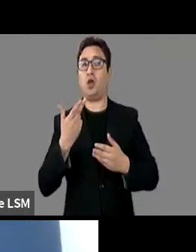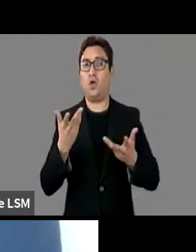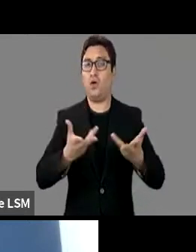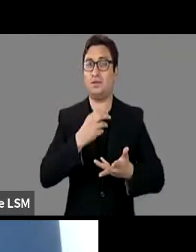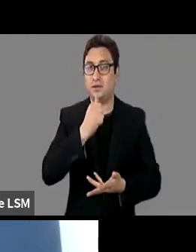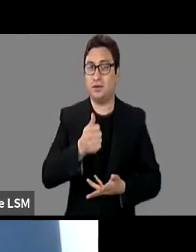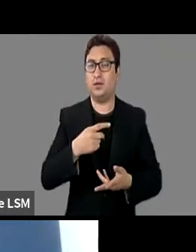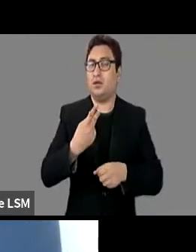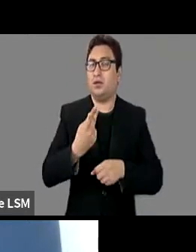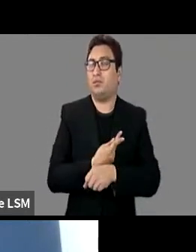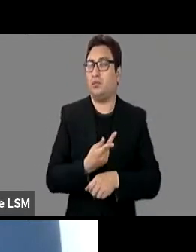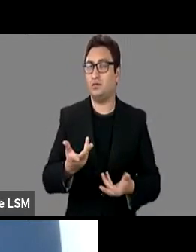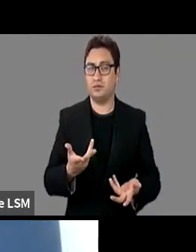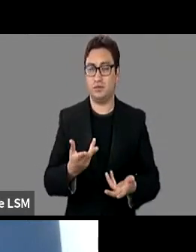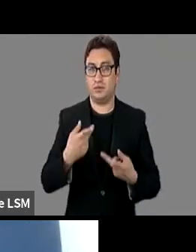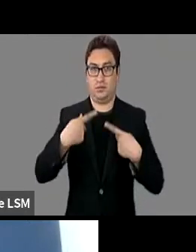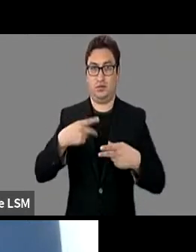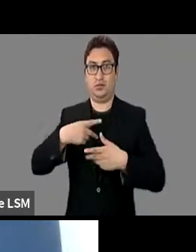hacer la persona?